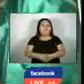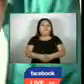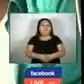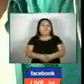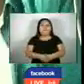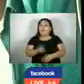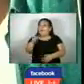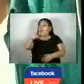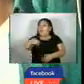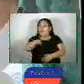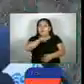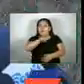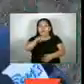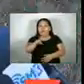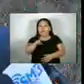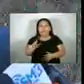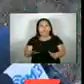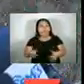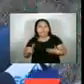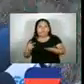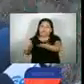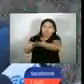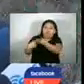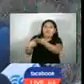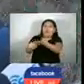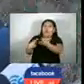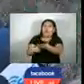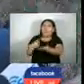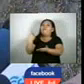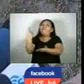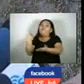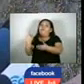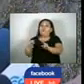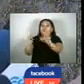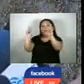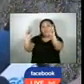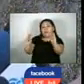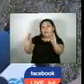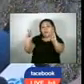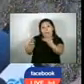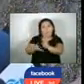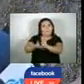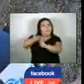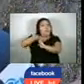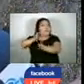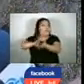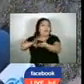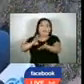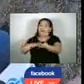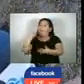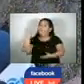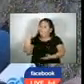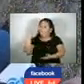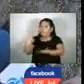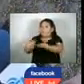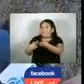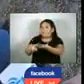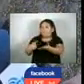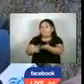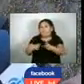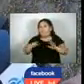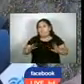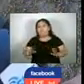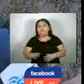está descartada porque no hemos llegado a discutir el tema de aumento de pasaje, y no hemos llegado